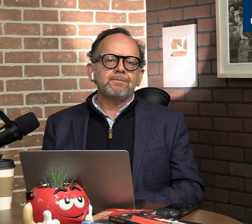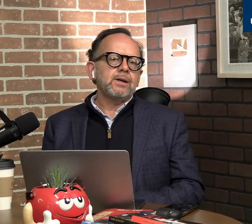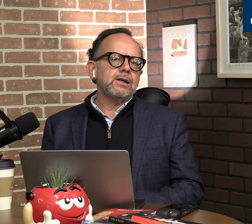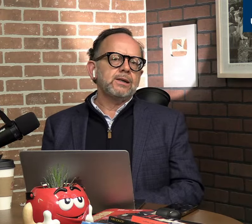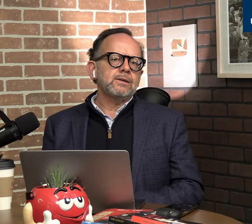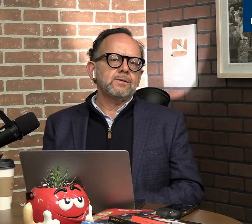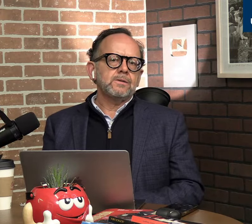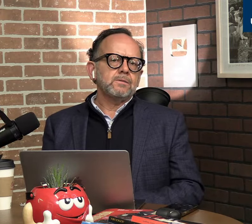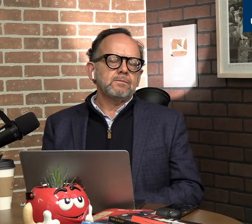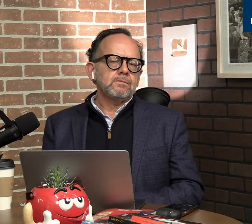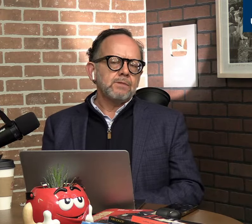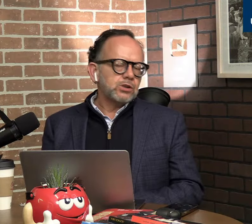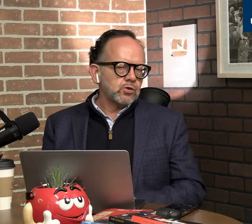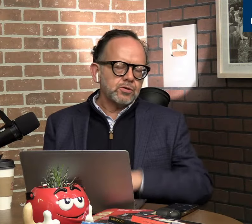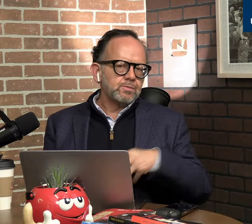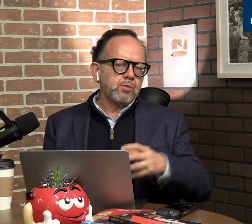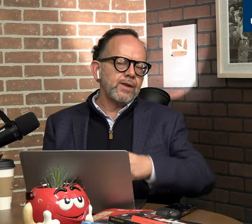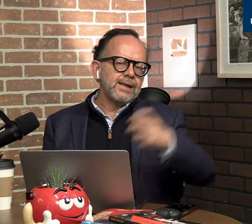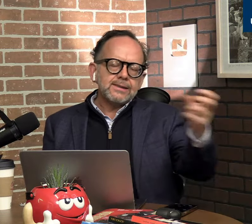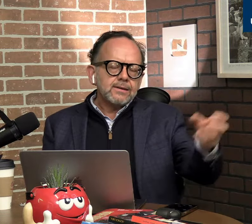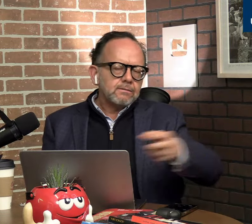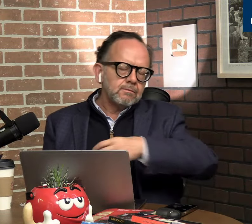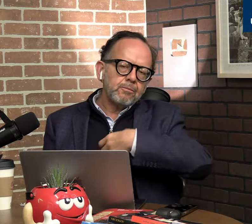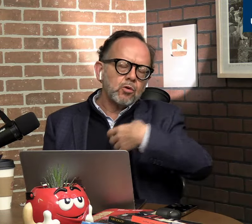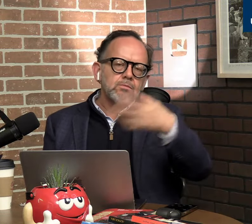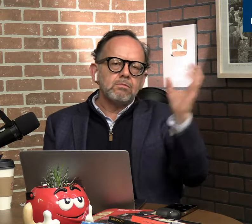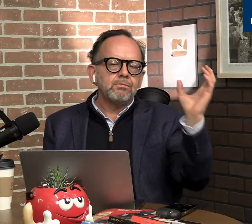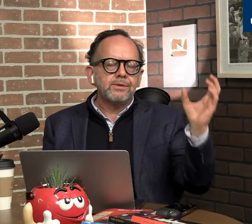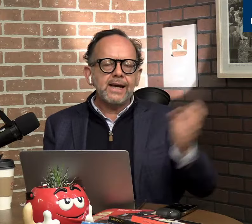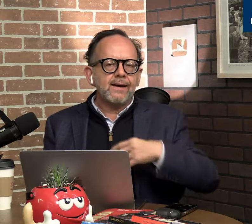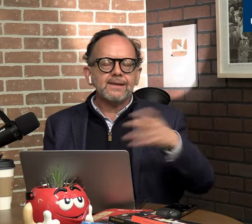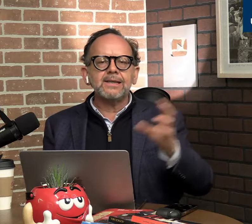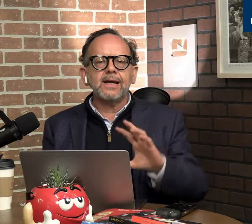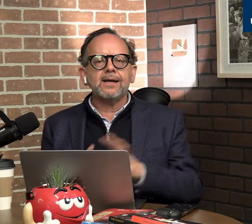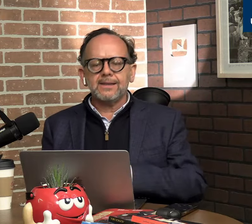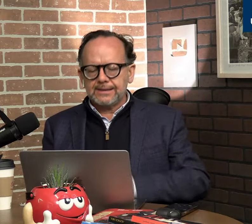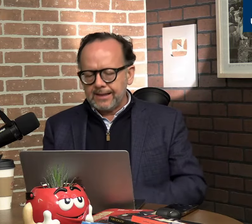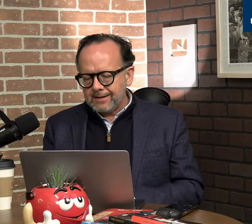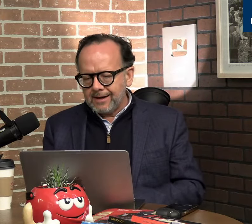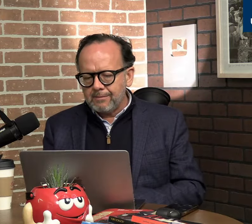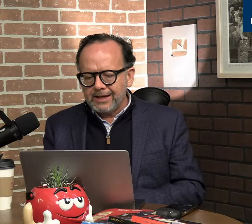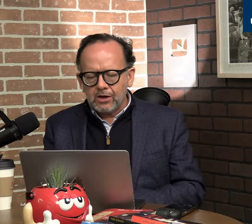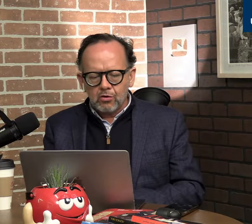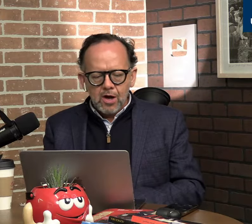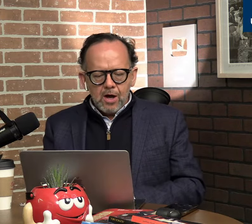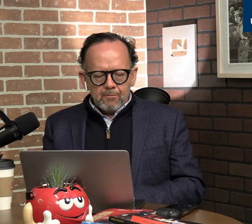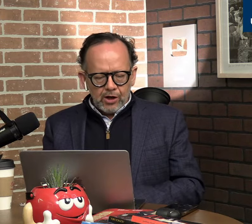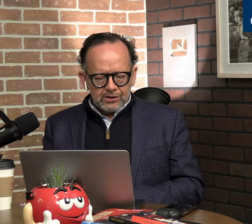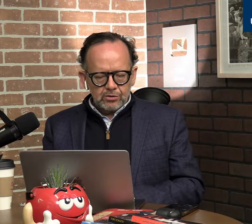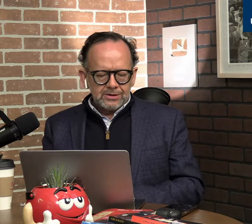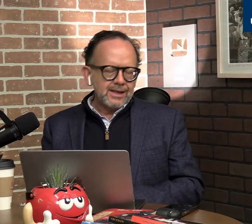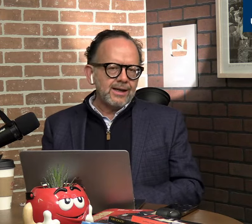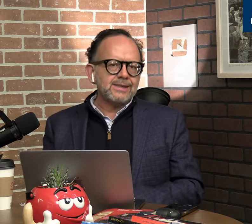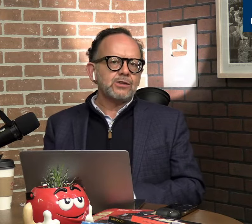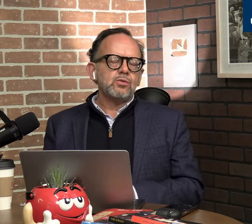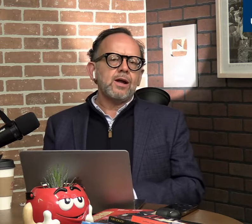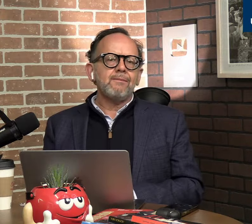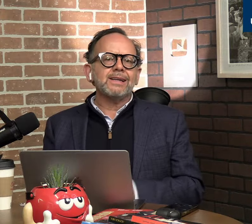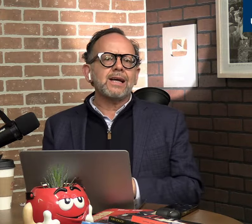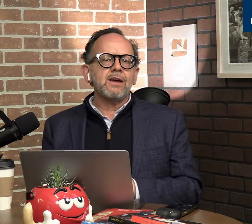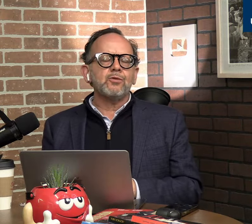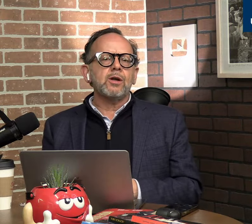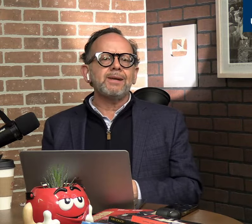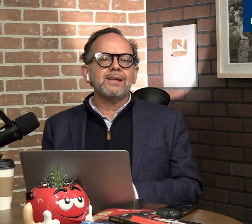dominantes estos poderes por décadas y décadas en México. Por eso, esta es